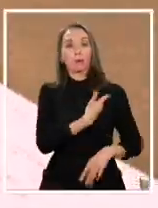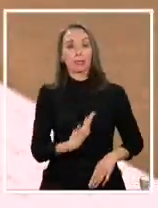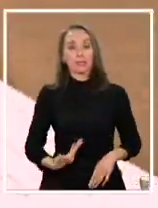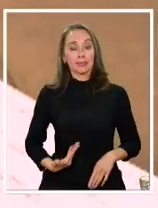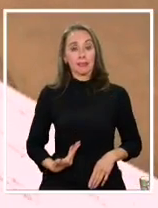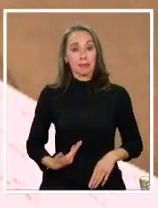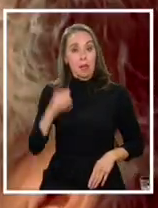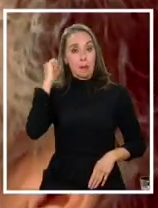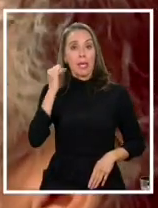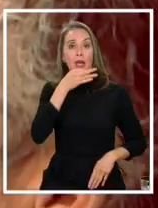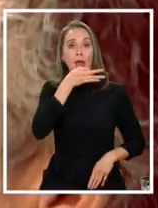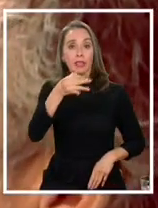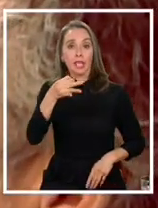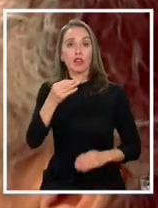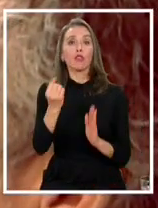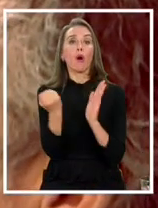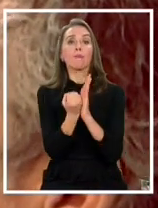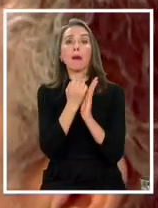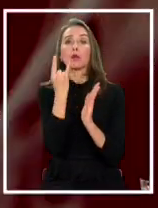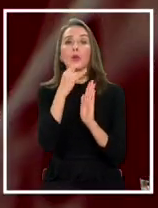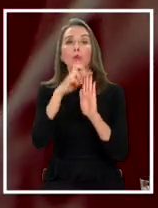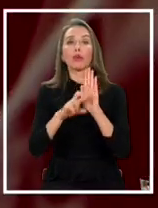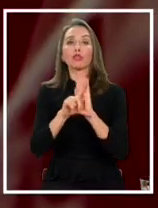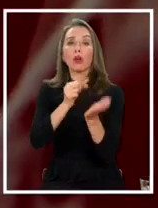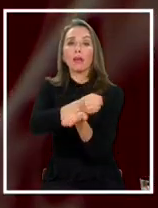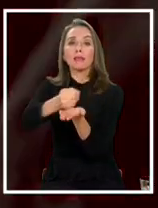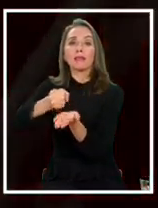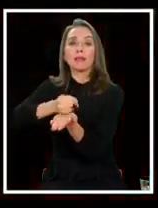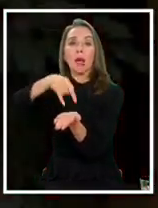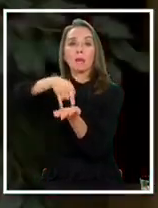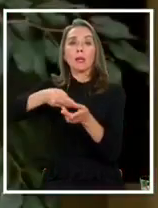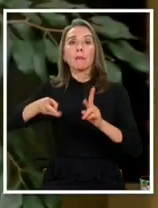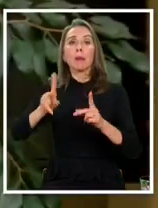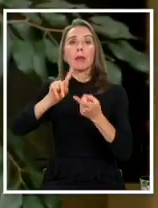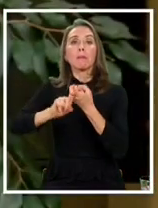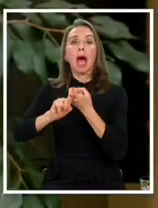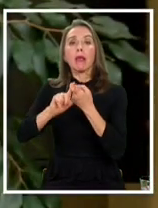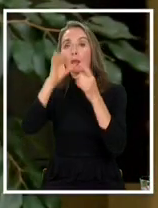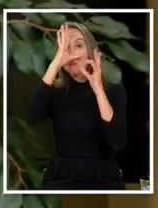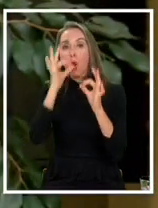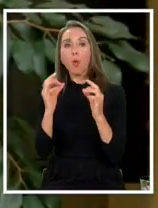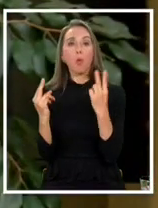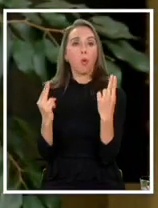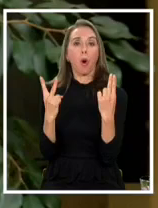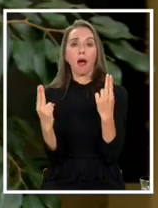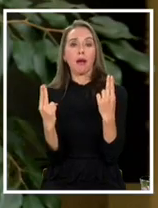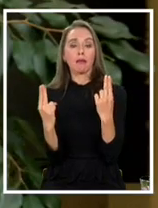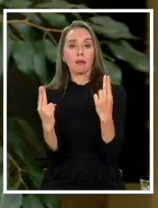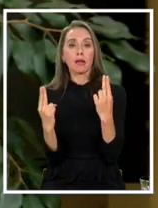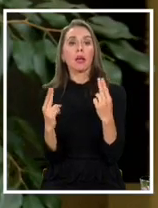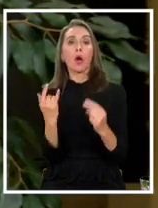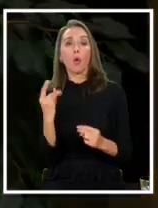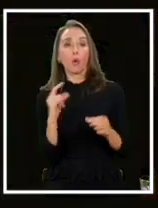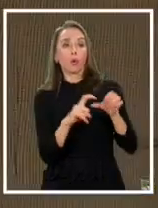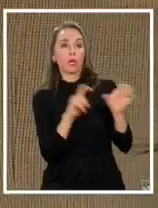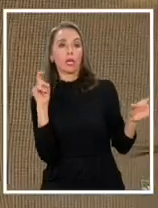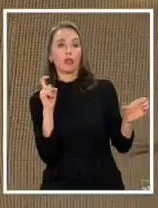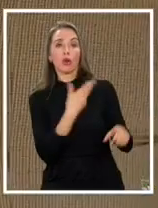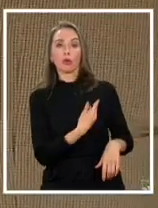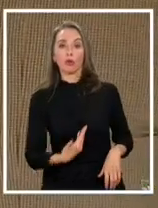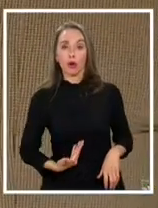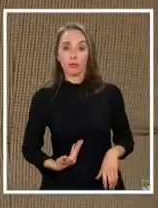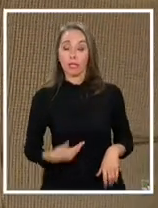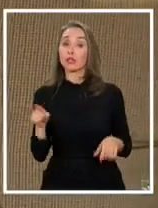el presidente anunció urgencia al proyecto de matrimonio igualitario. Temas como estos terminan por generar desafección de la UDI con el gobierno.